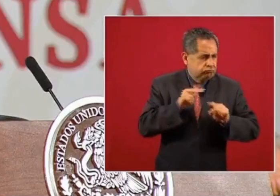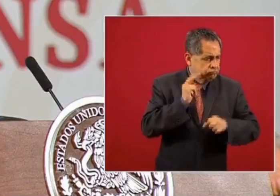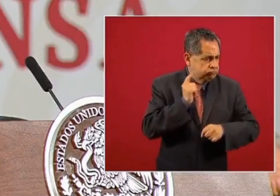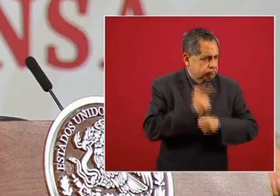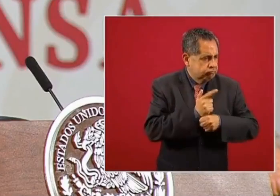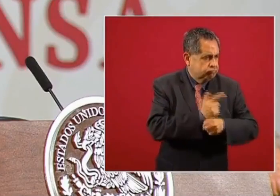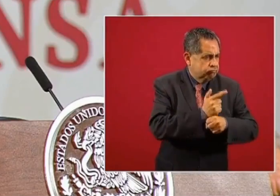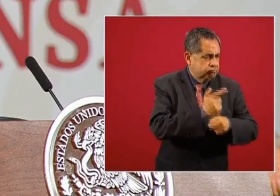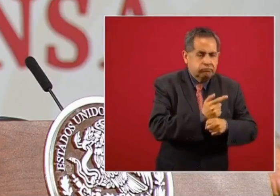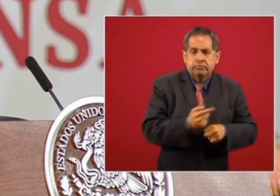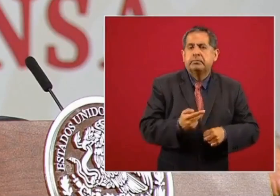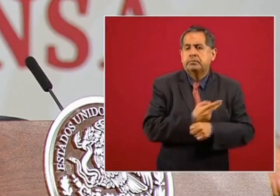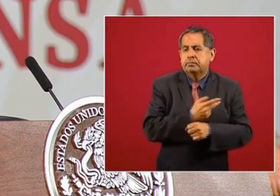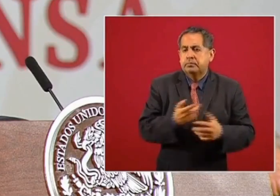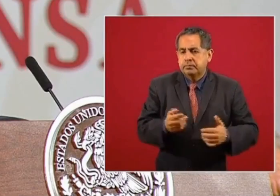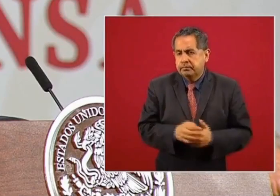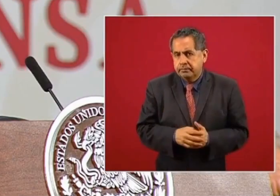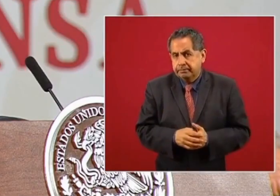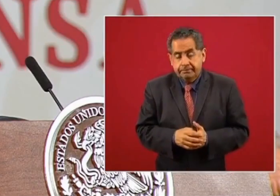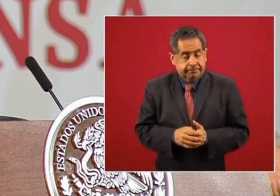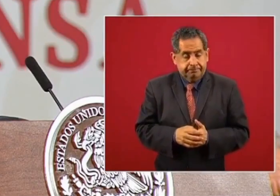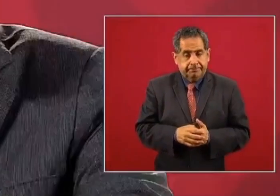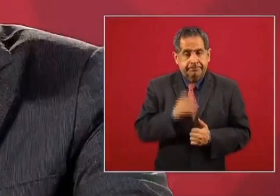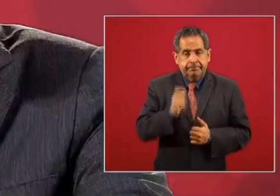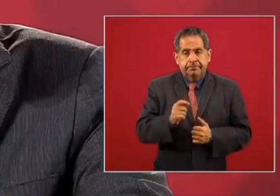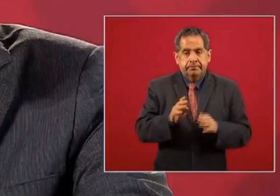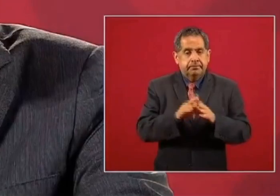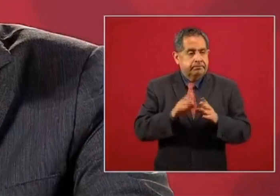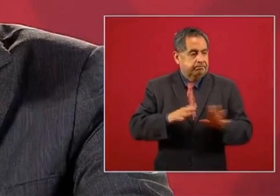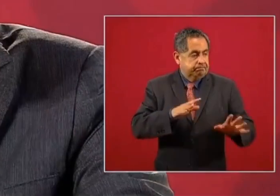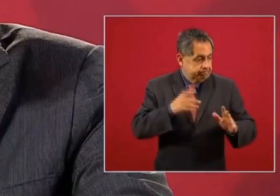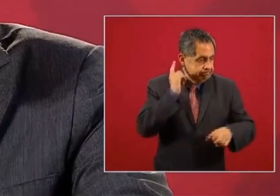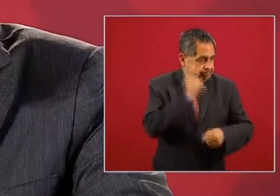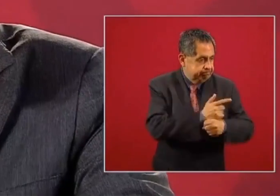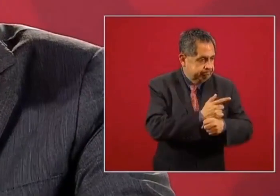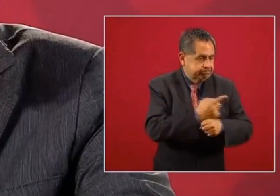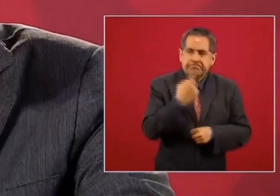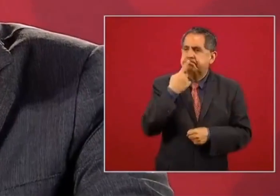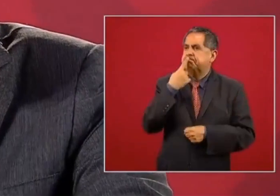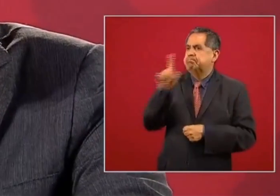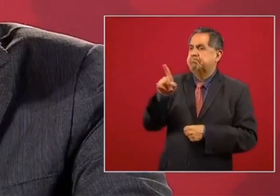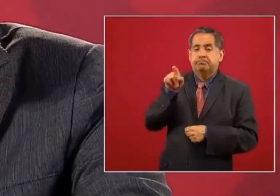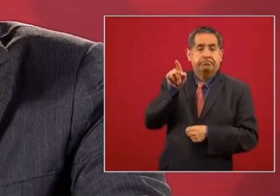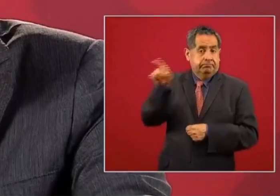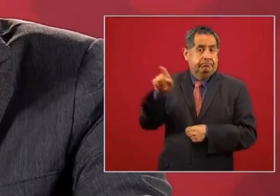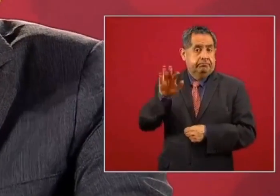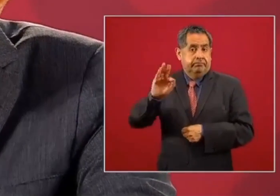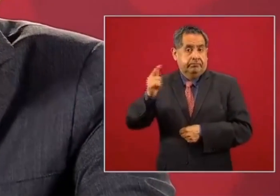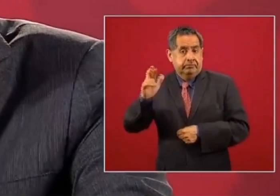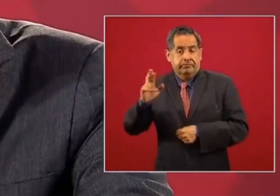entonces lo que procedía era presentar una denuncia a la Fiscalía.